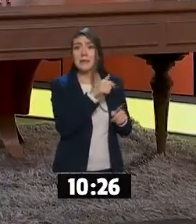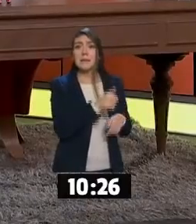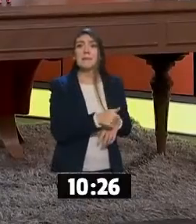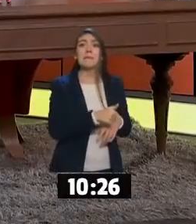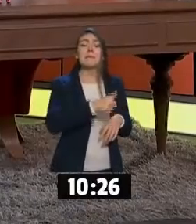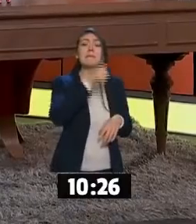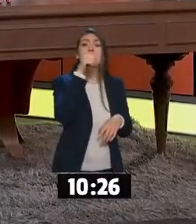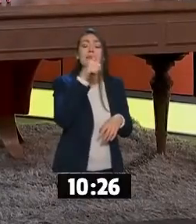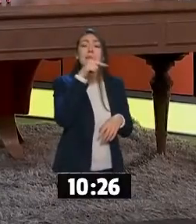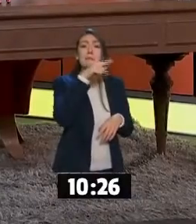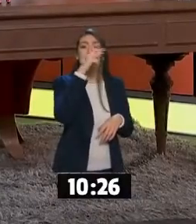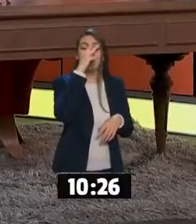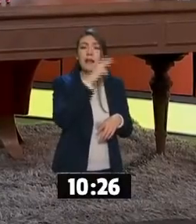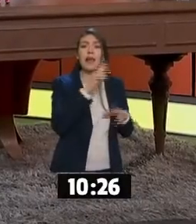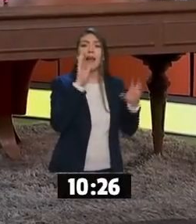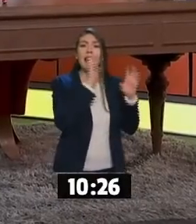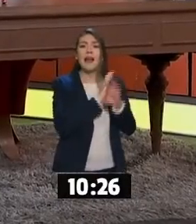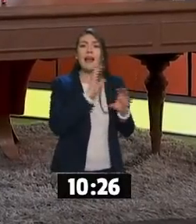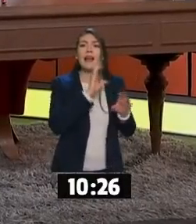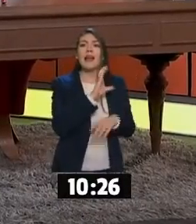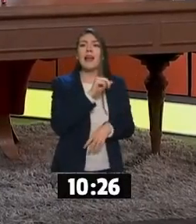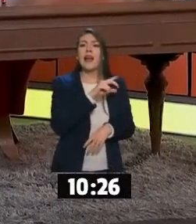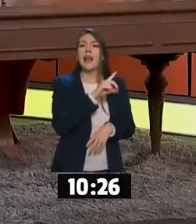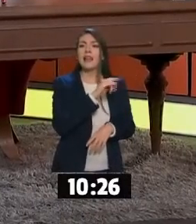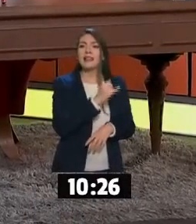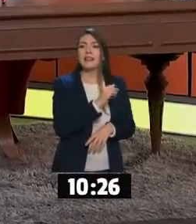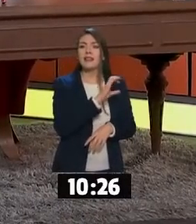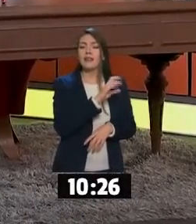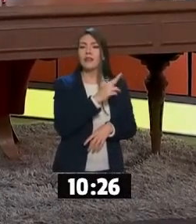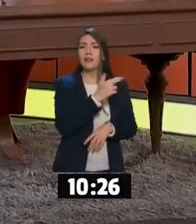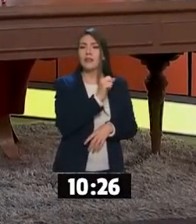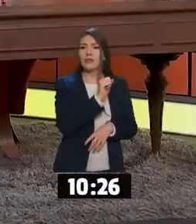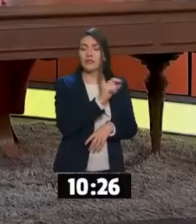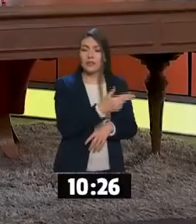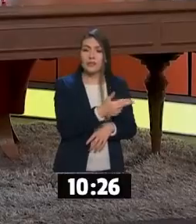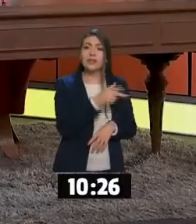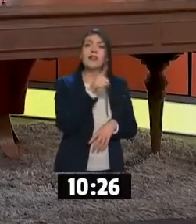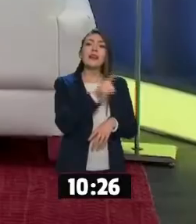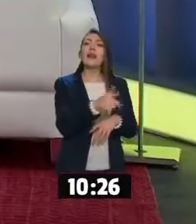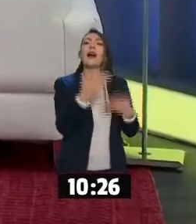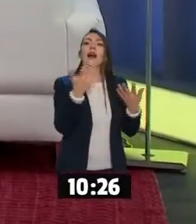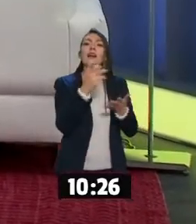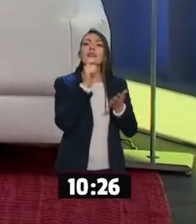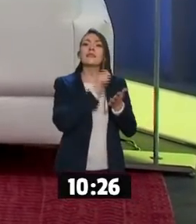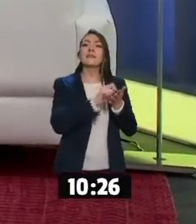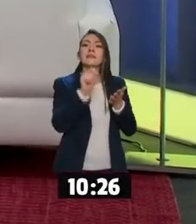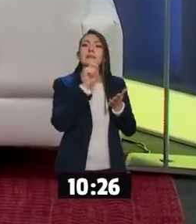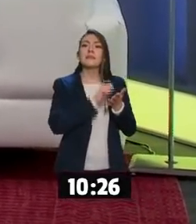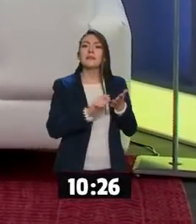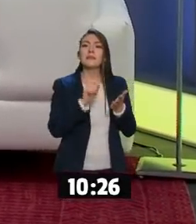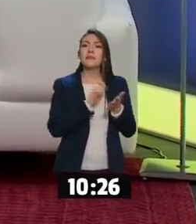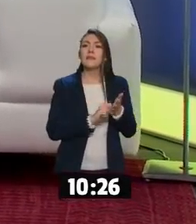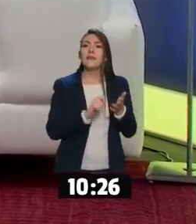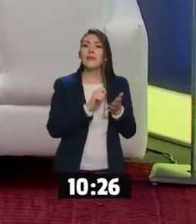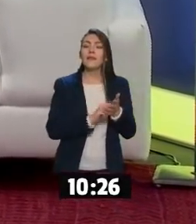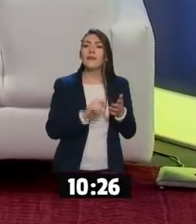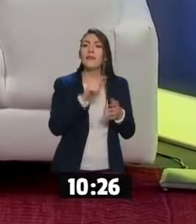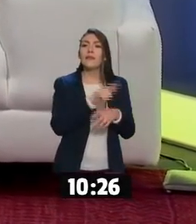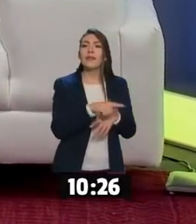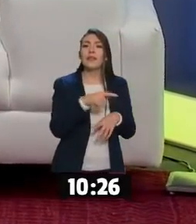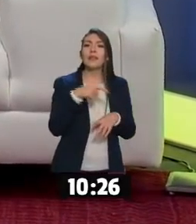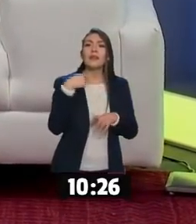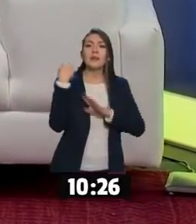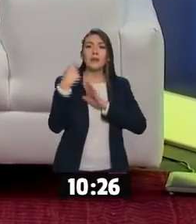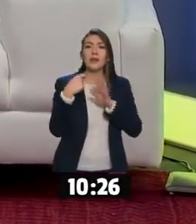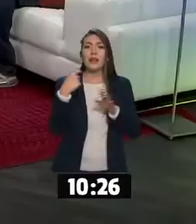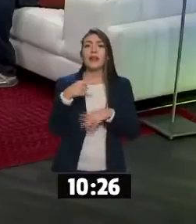la primera etapa? Sí. Ese yo creo que es un mayor mérito, señora. Escribí el programa, o sea, 5 horas de la tarde le valían. Media